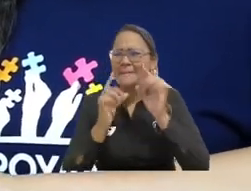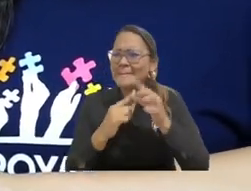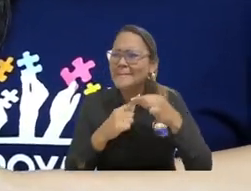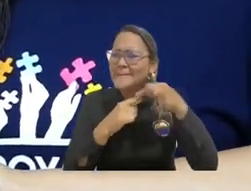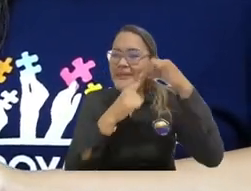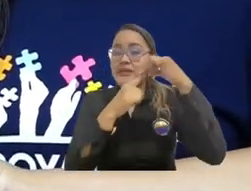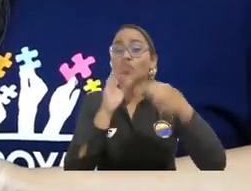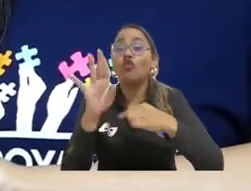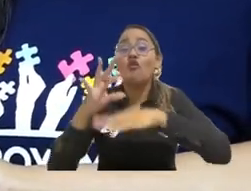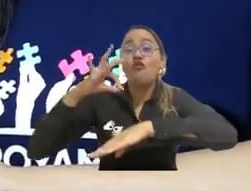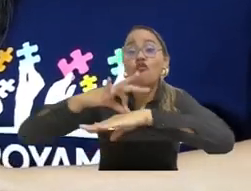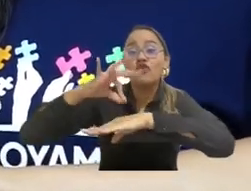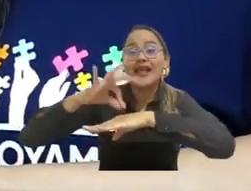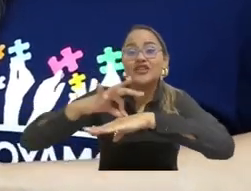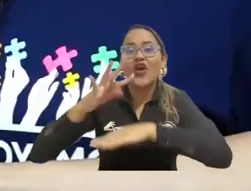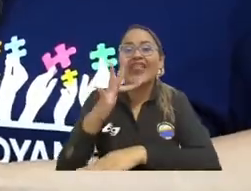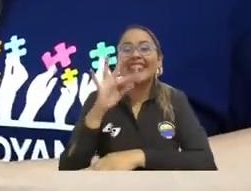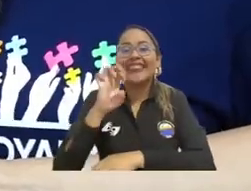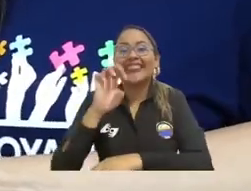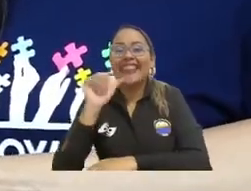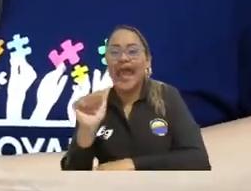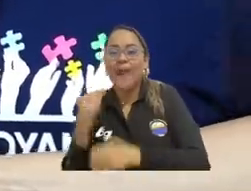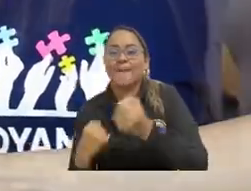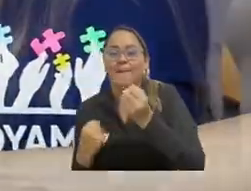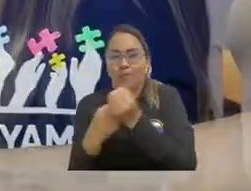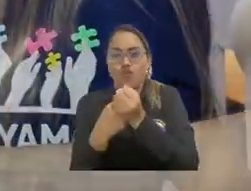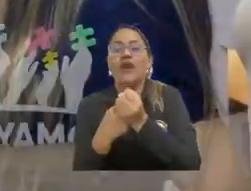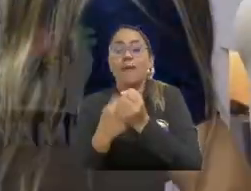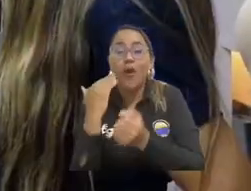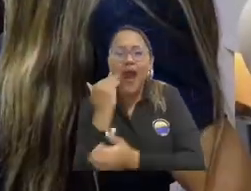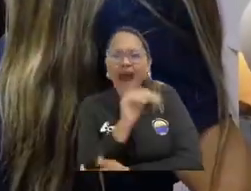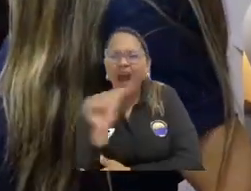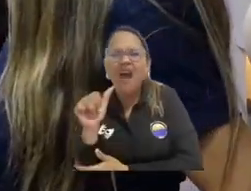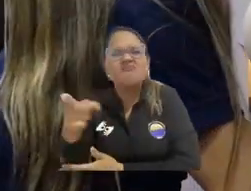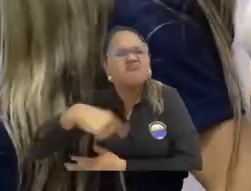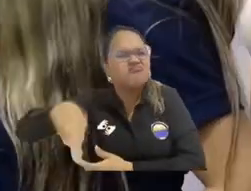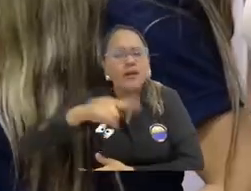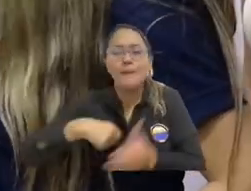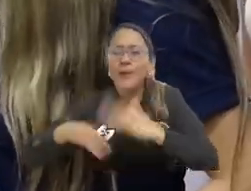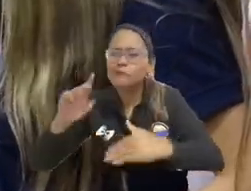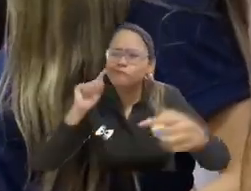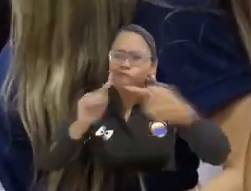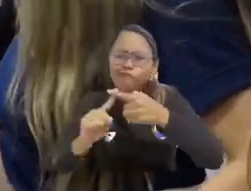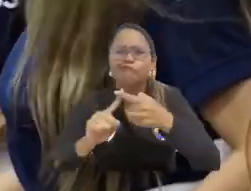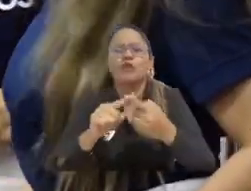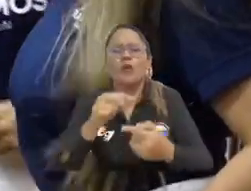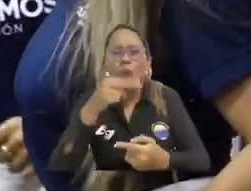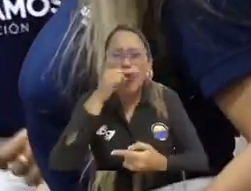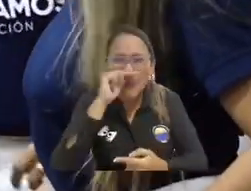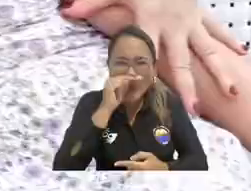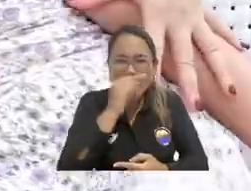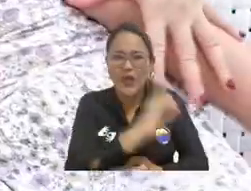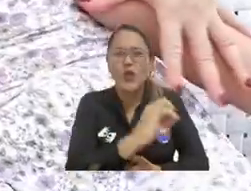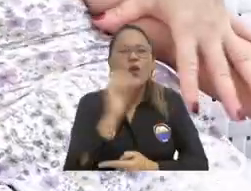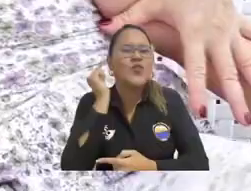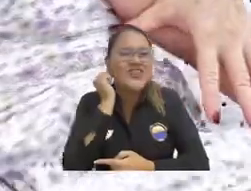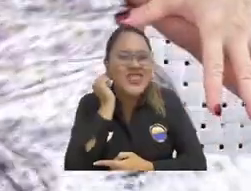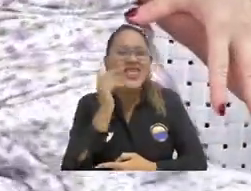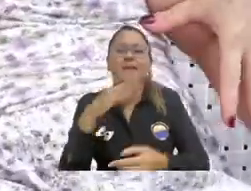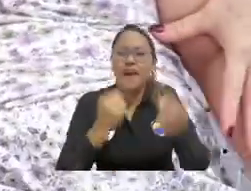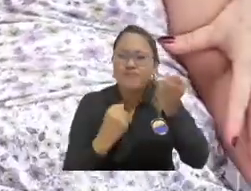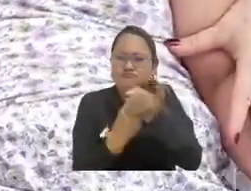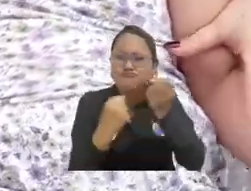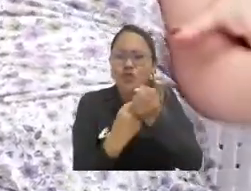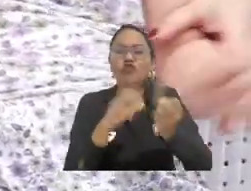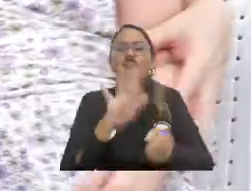que hacen parte de la Fundación Te Apoyamos, que es un grupo de mujeres cuidadoras comprometidas con la formación de los niños y niñas con